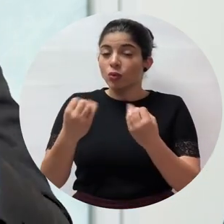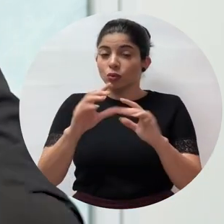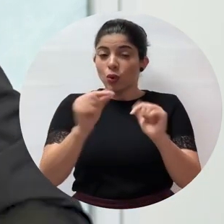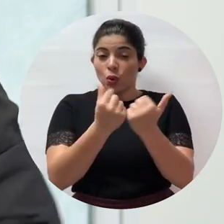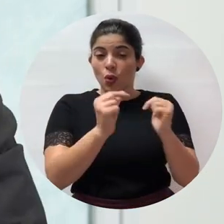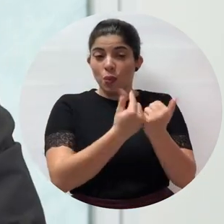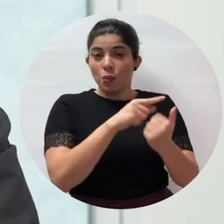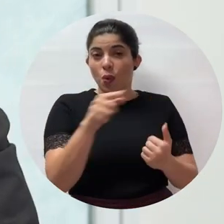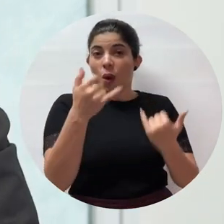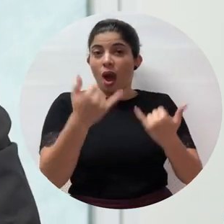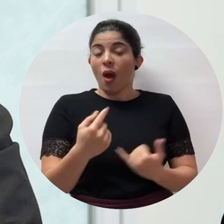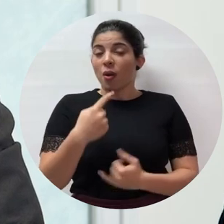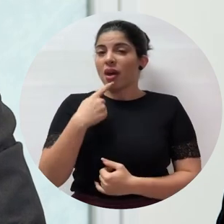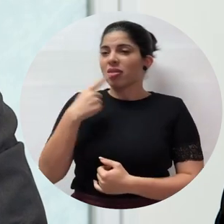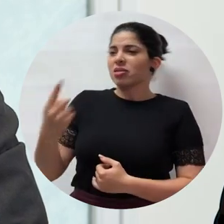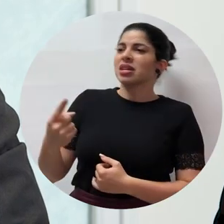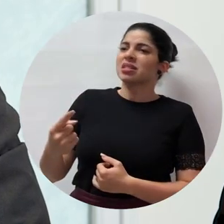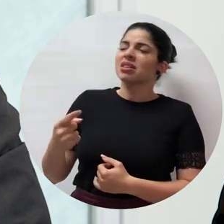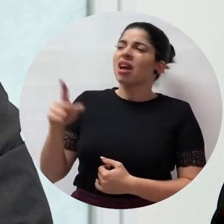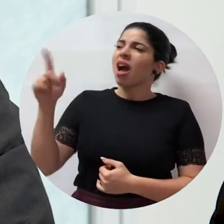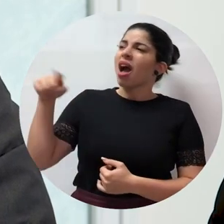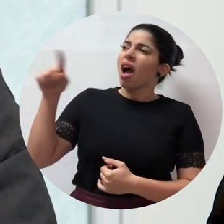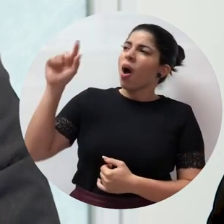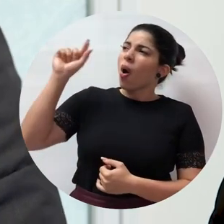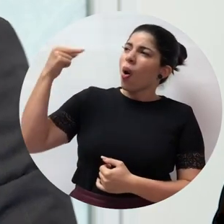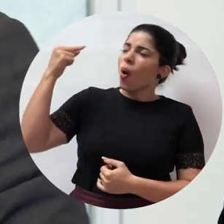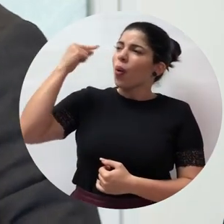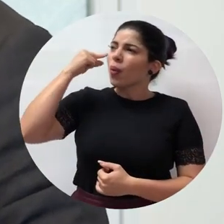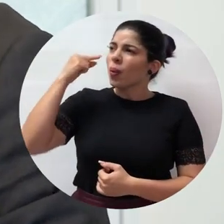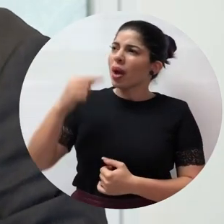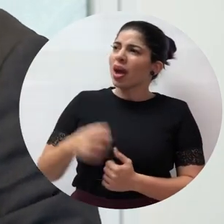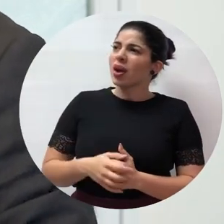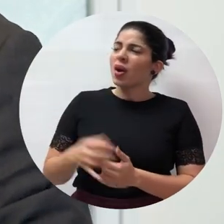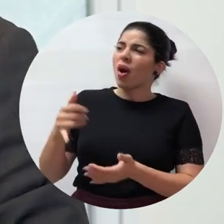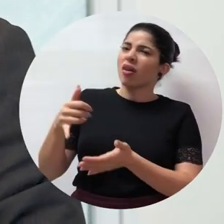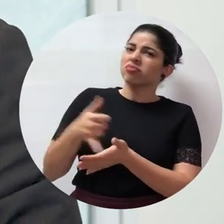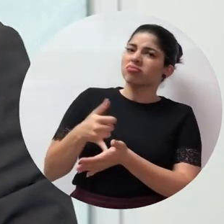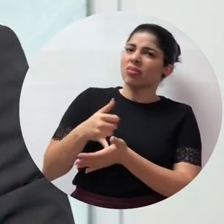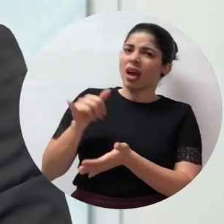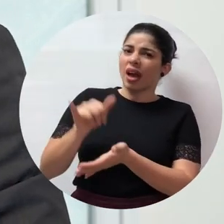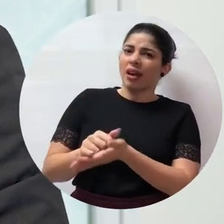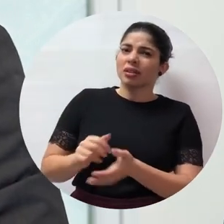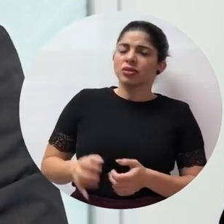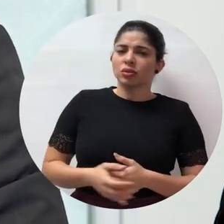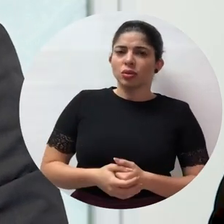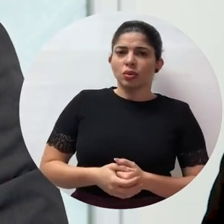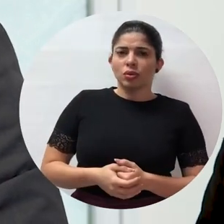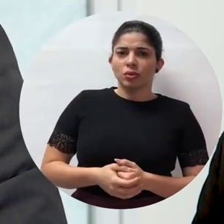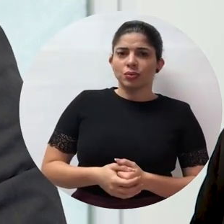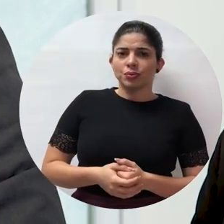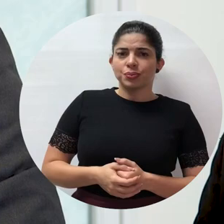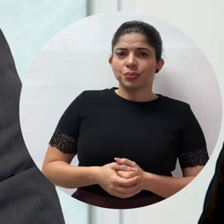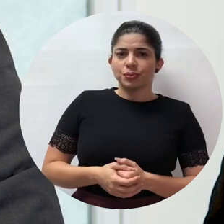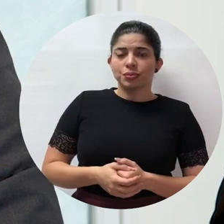A muchos sectores que hoy dicen que el gobierno en esto flaqueó.